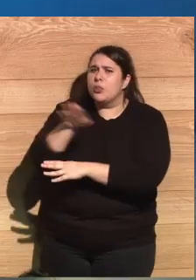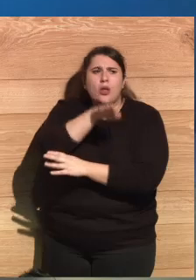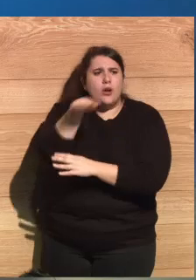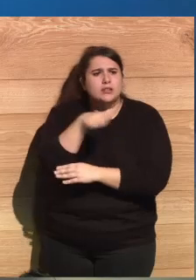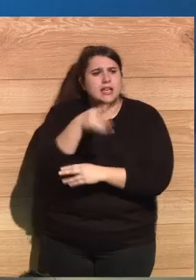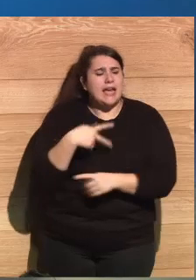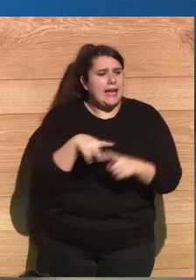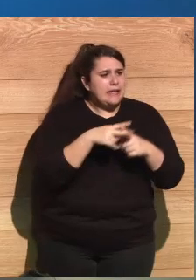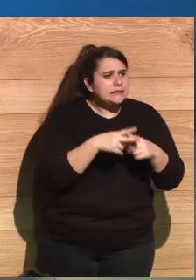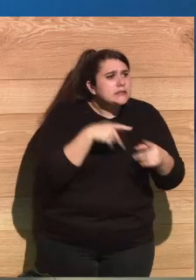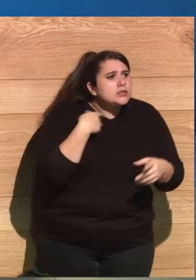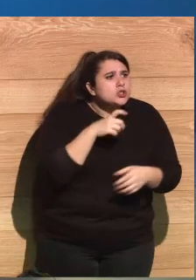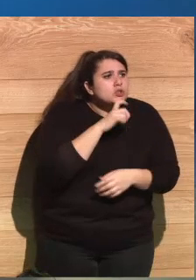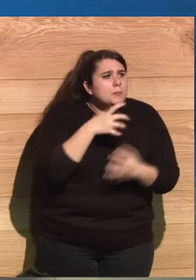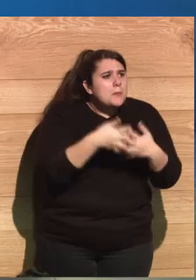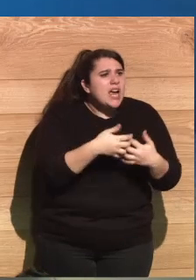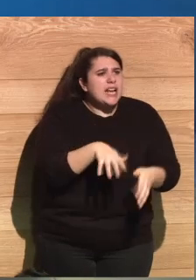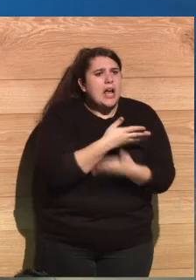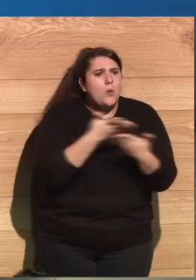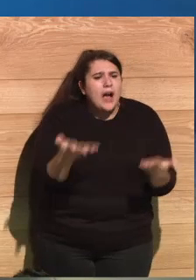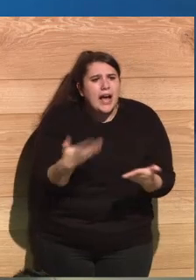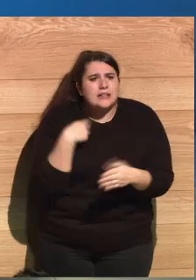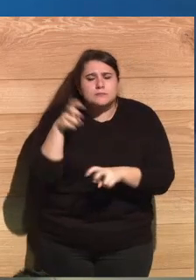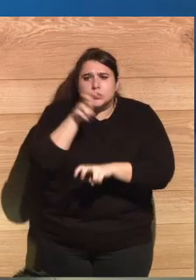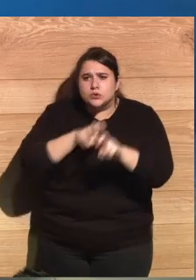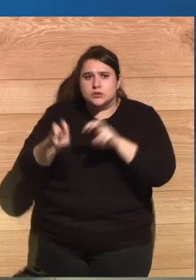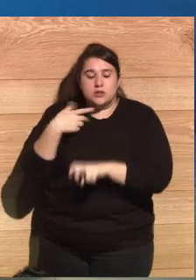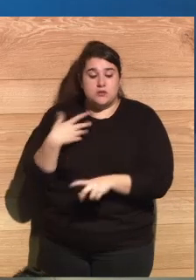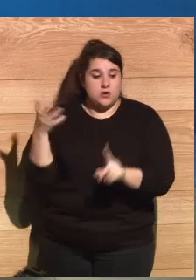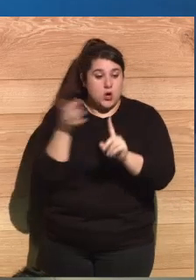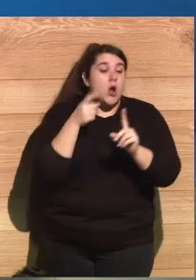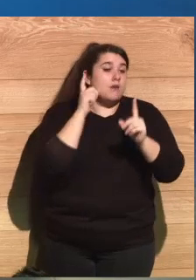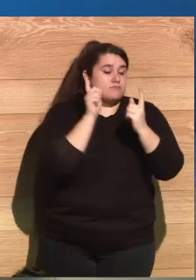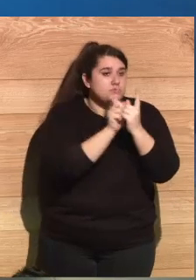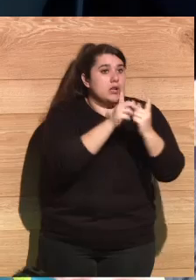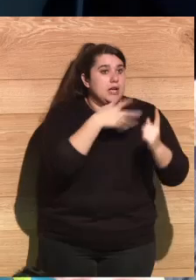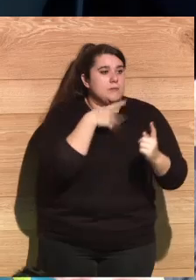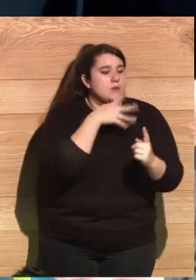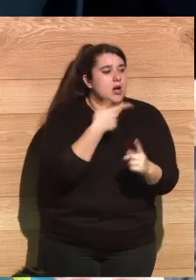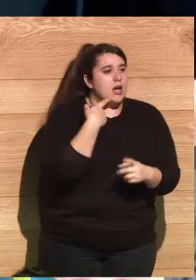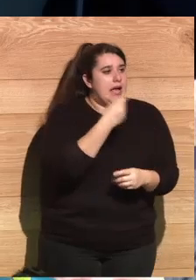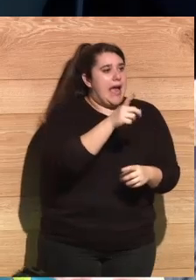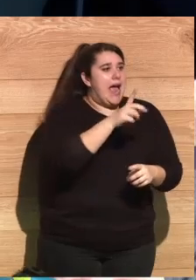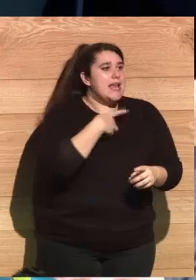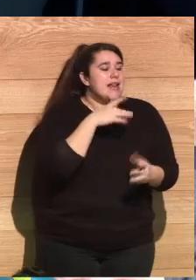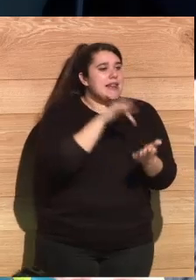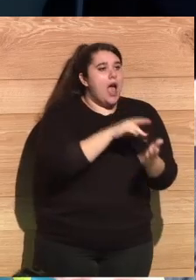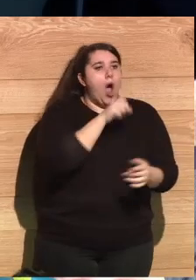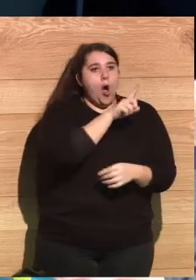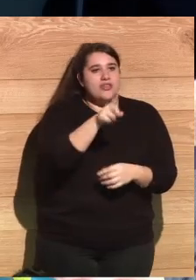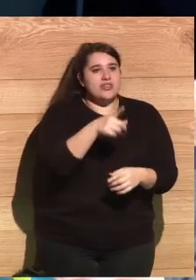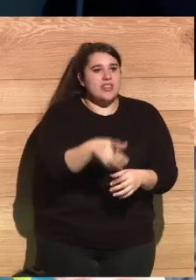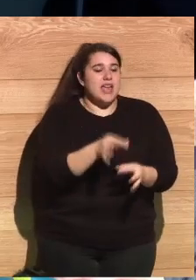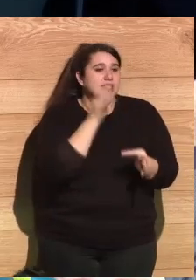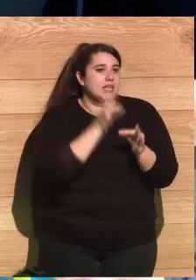tengo que manejar y no sé dónde voy. Yo me he encontrado estudiantes que no sabían dónde iban cuando el 11 de septiembre. Es